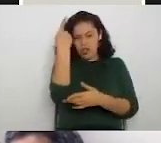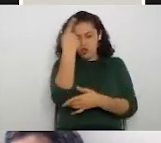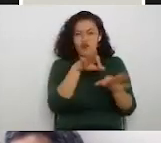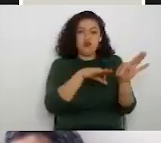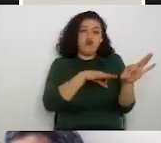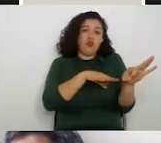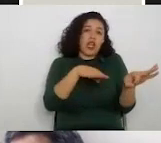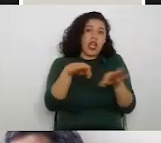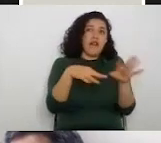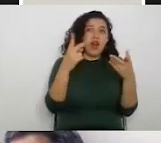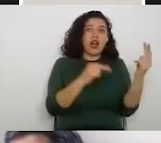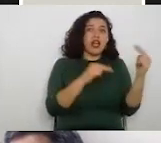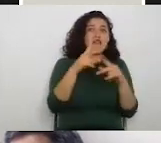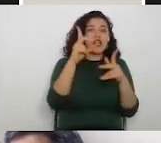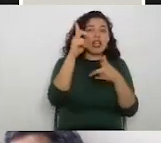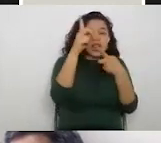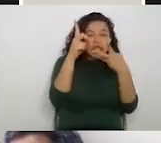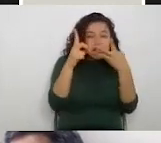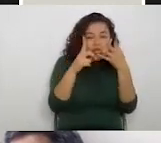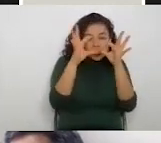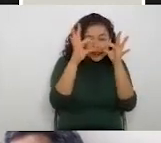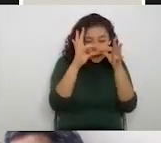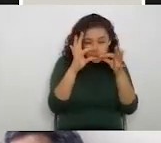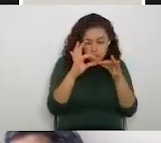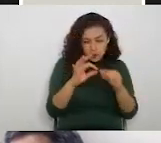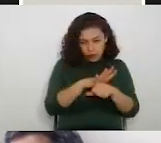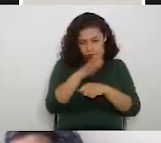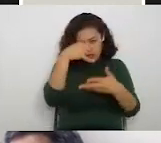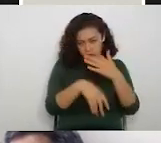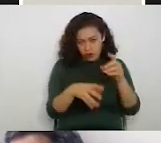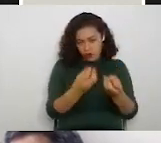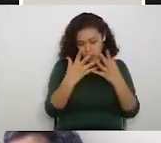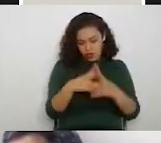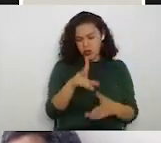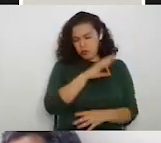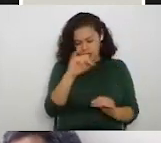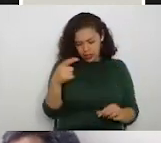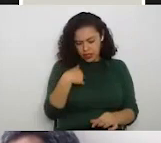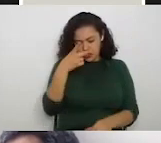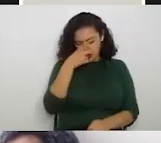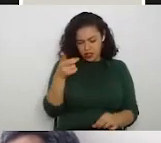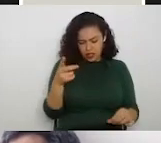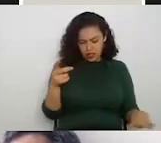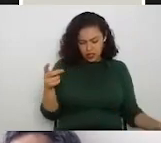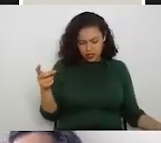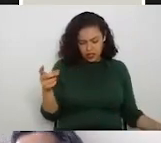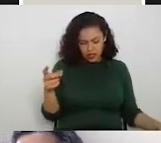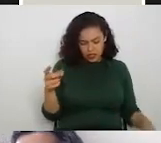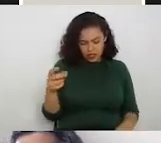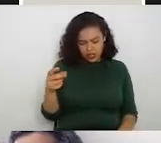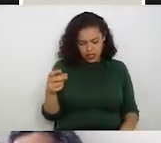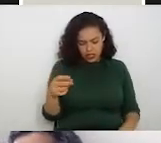con qué nivel de detalle se quiere describir, ¿verdad? Pero sí es posible, es lo que yo comenté inicialmente, ya cuando